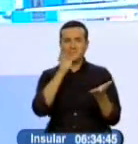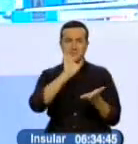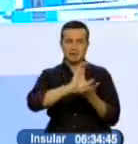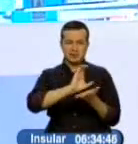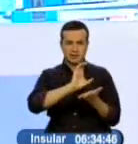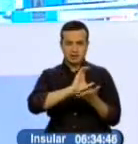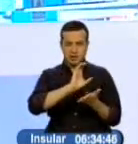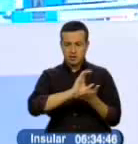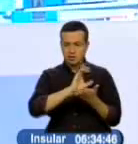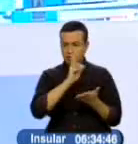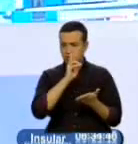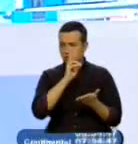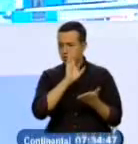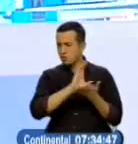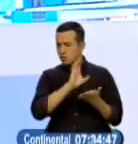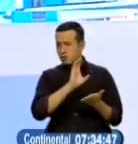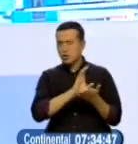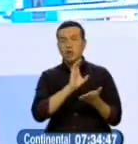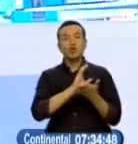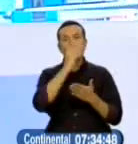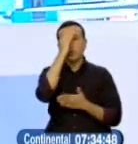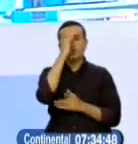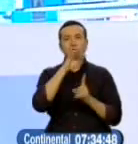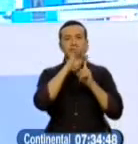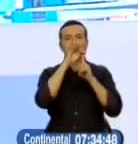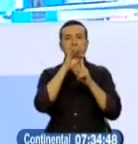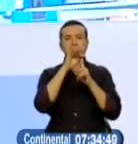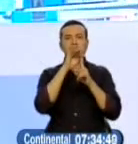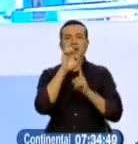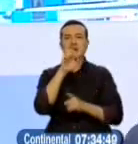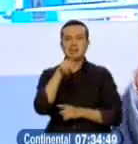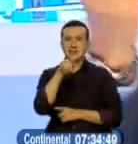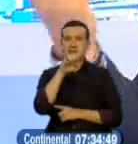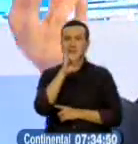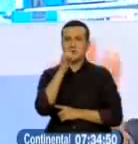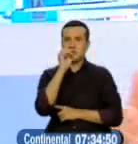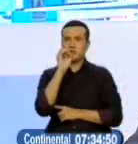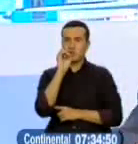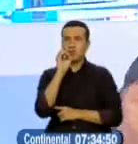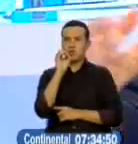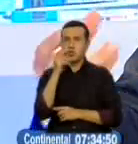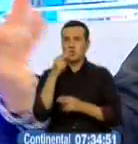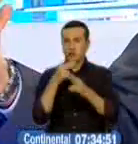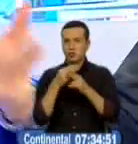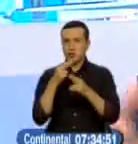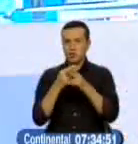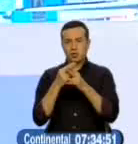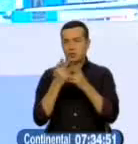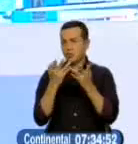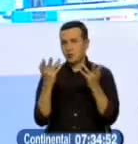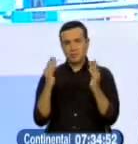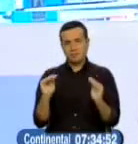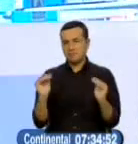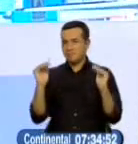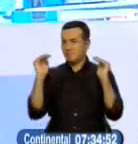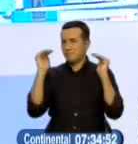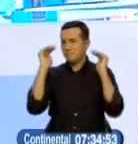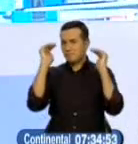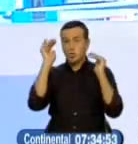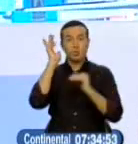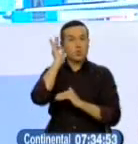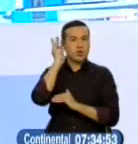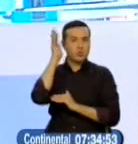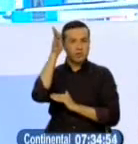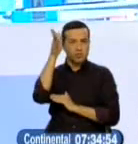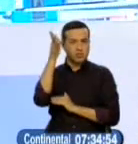Centro de Educación Especial Manuel Espejo, que lleva el nombre de esa gran